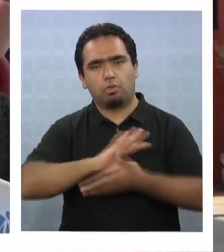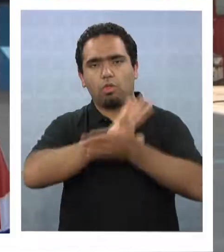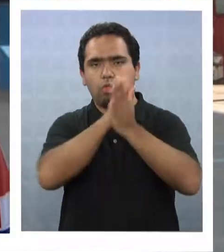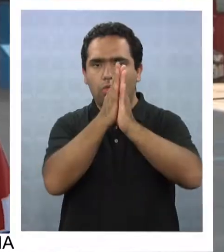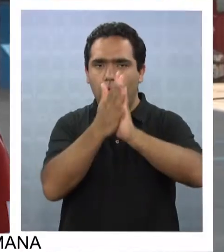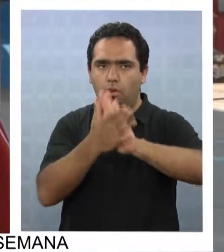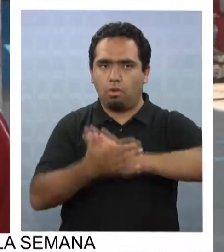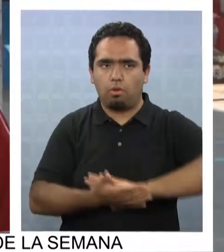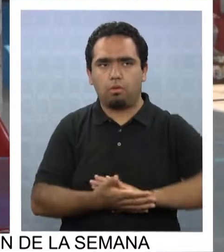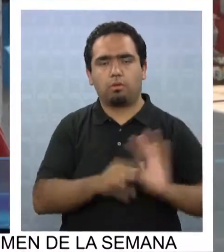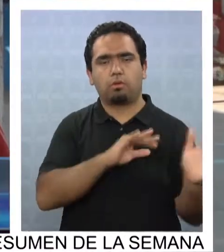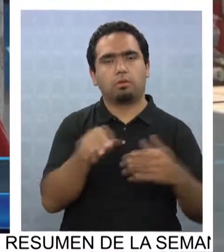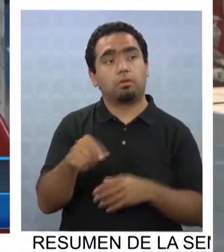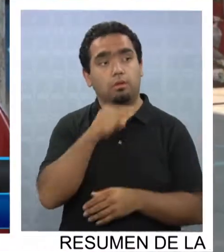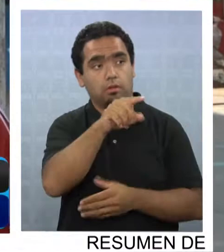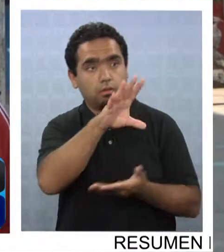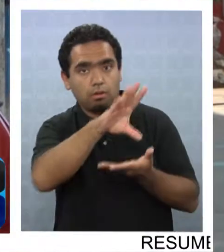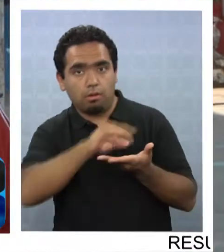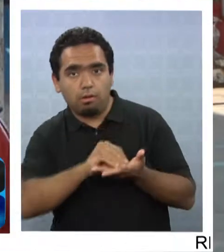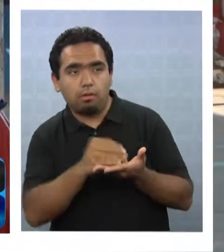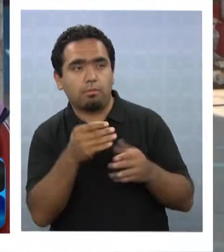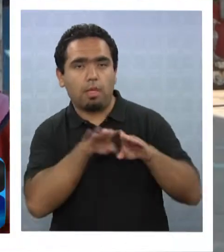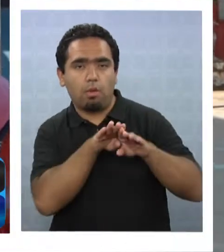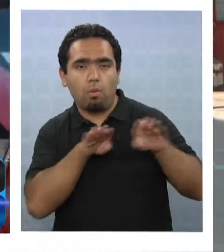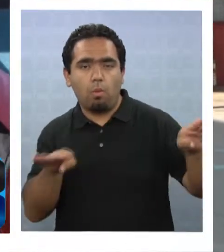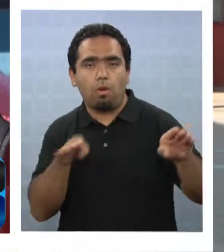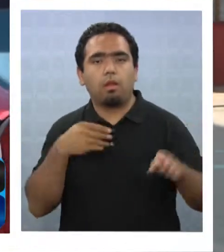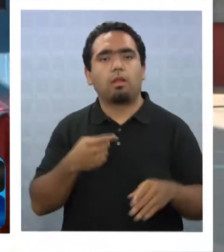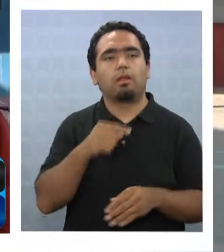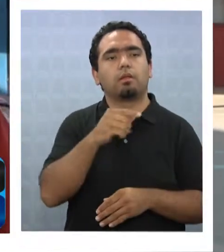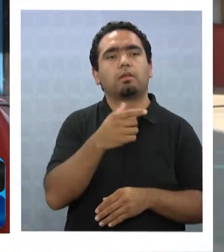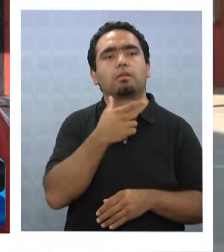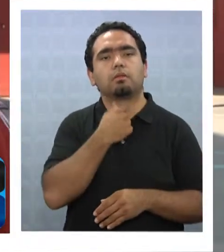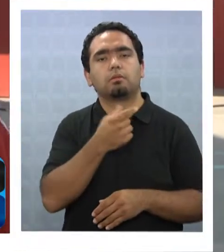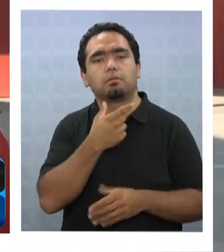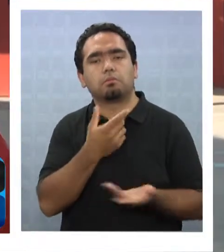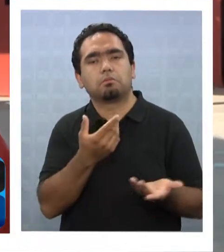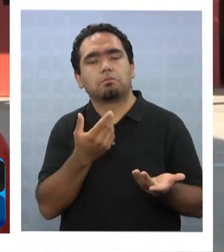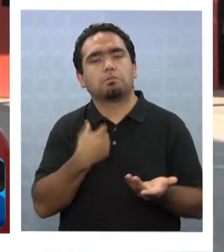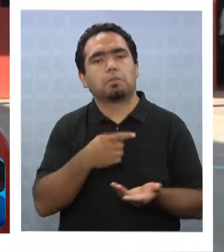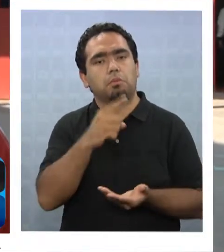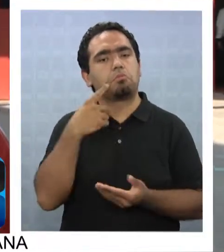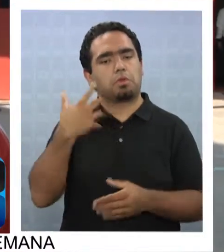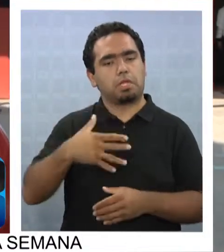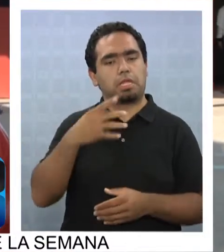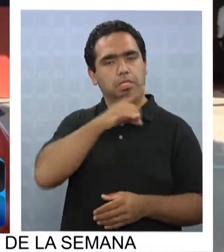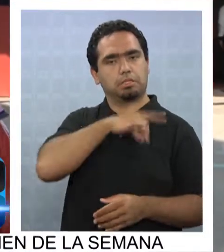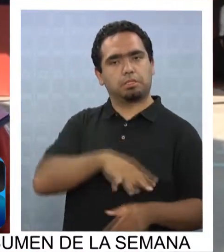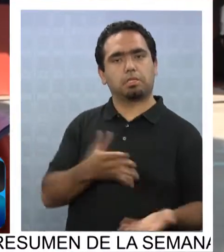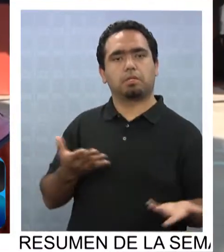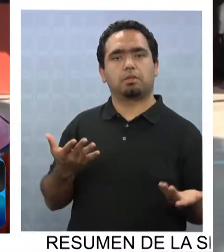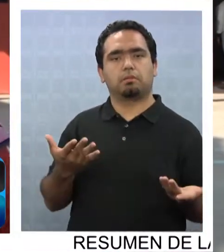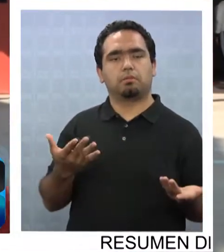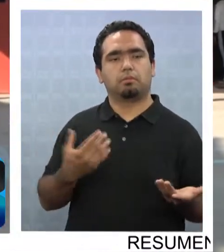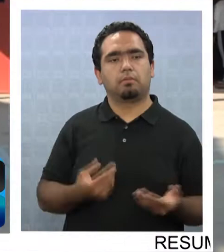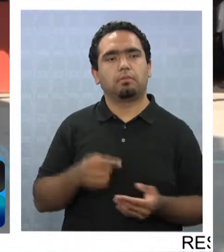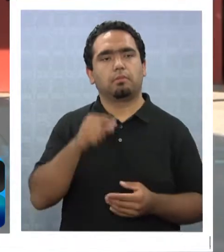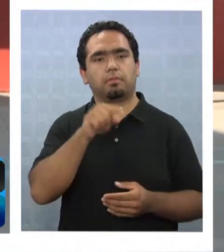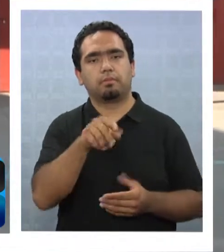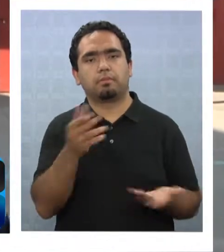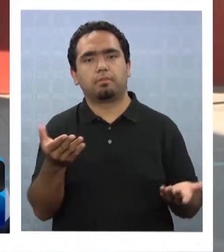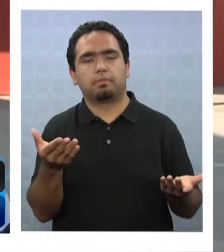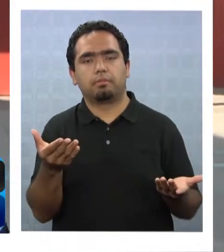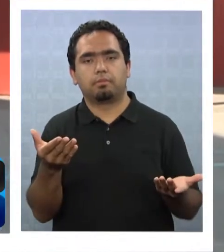entrenamiento. Para llegar a ser como ellos y llegar a ser alguien importante para Chile, va a